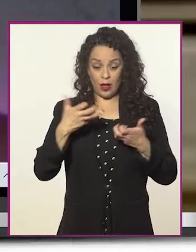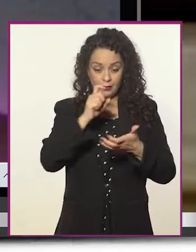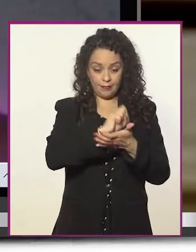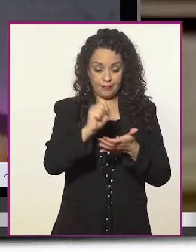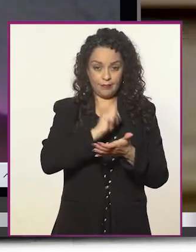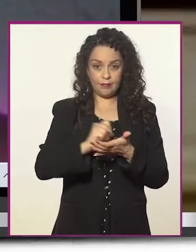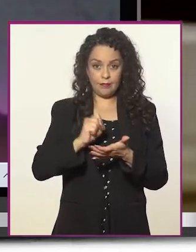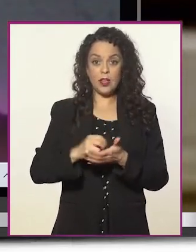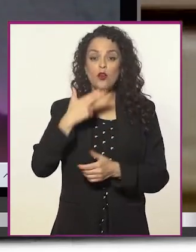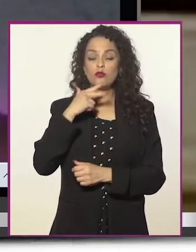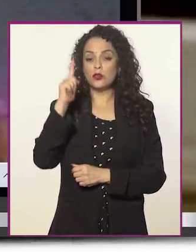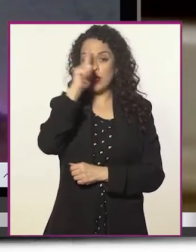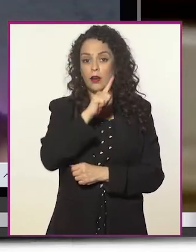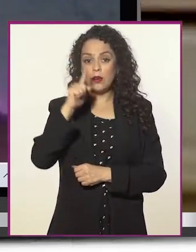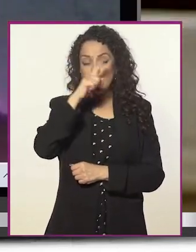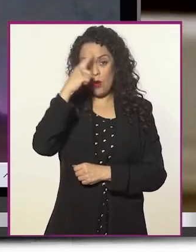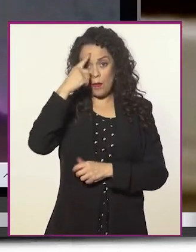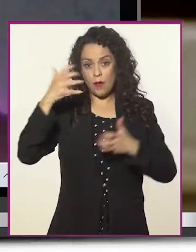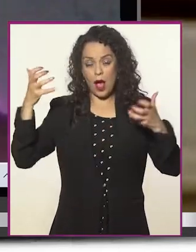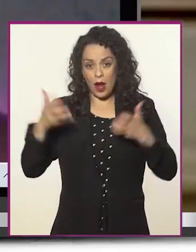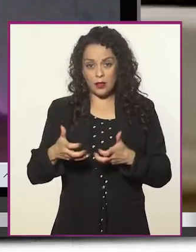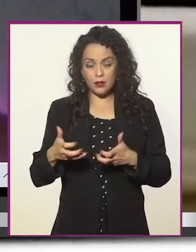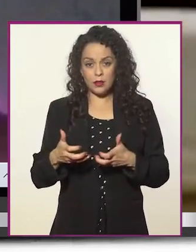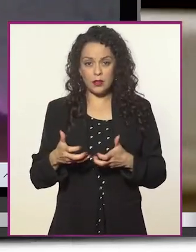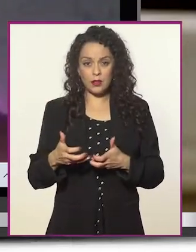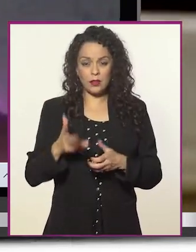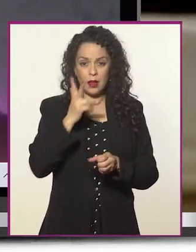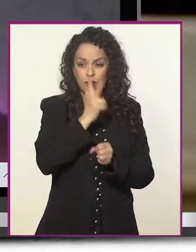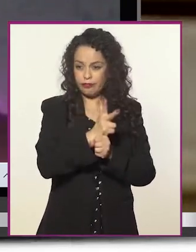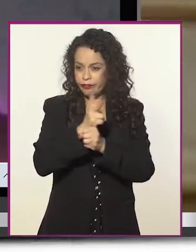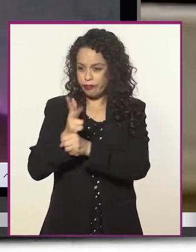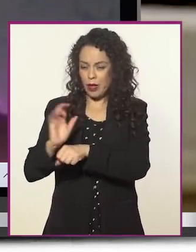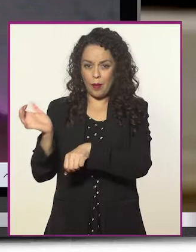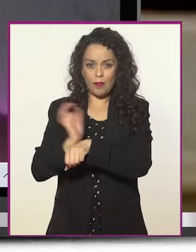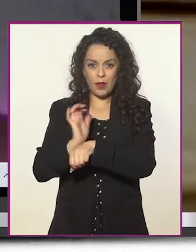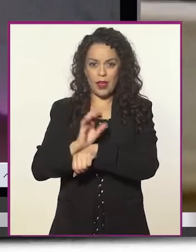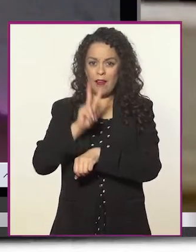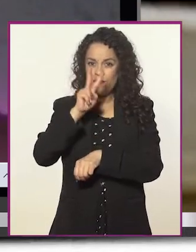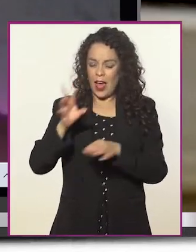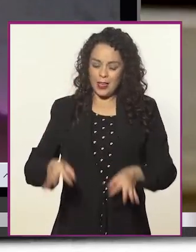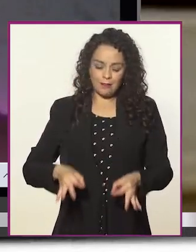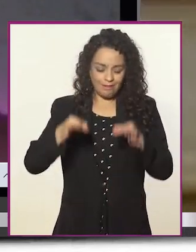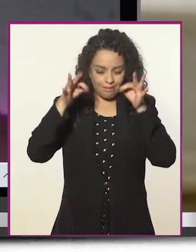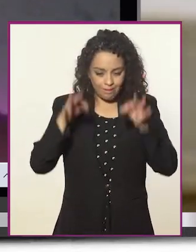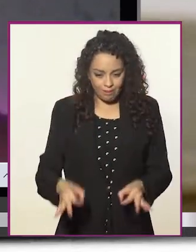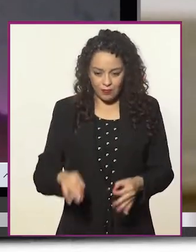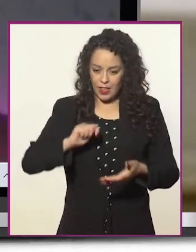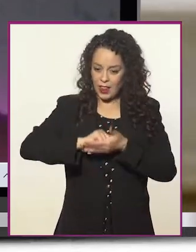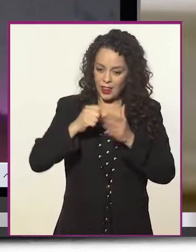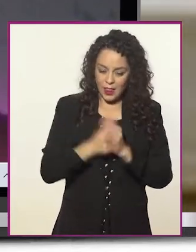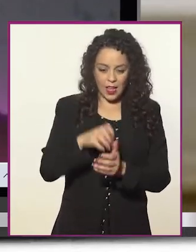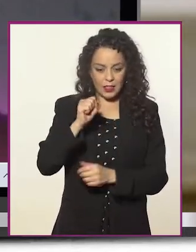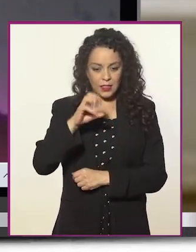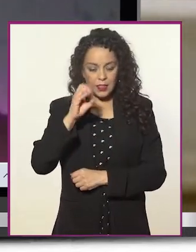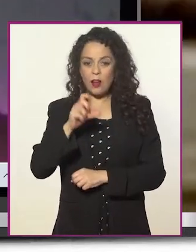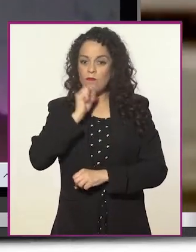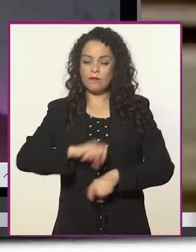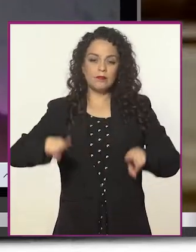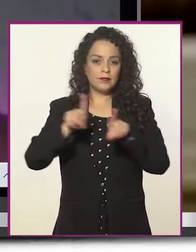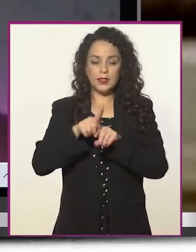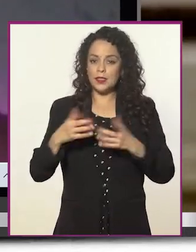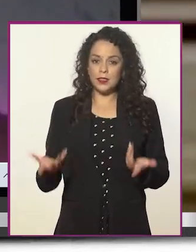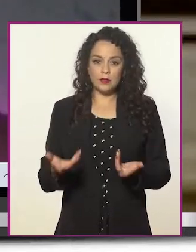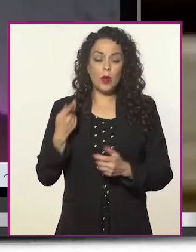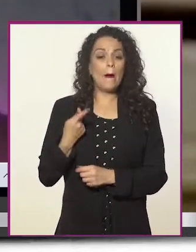guiones, el lenguaje para describir las escenas es tan preciso, seco y técnico como sea